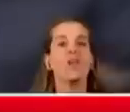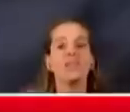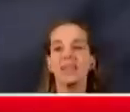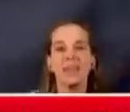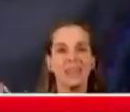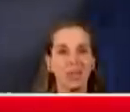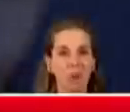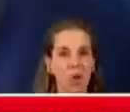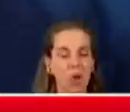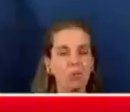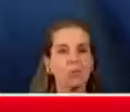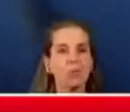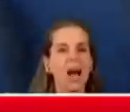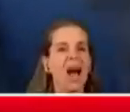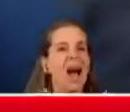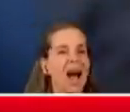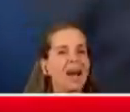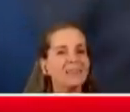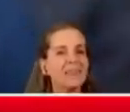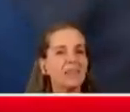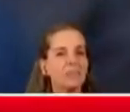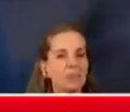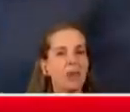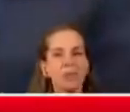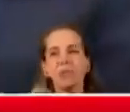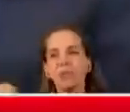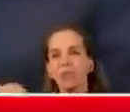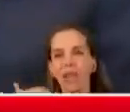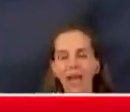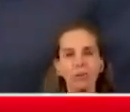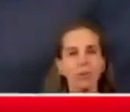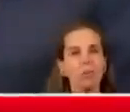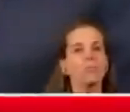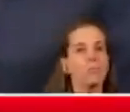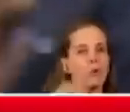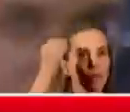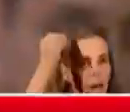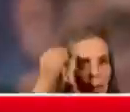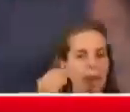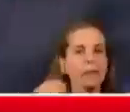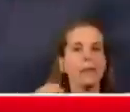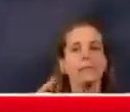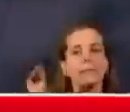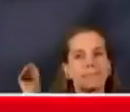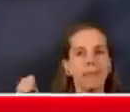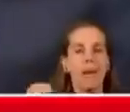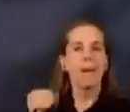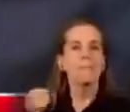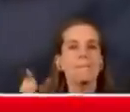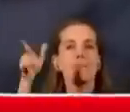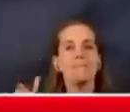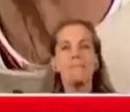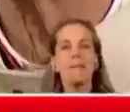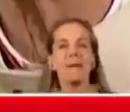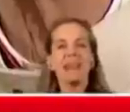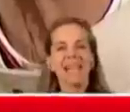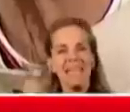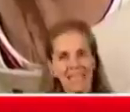como en todo este tiempo recurrí muchas veces al Papa Francisco porque la Argentina lo